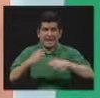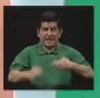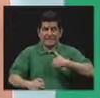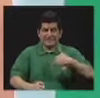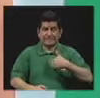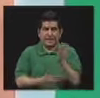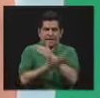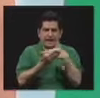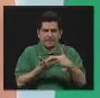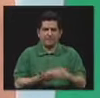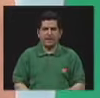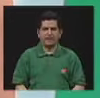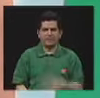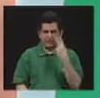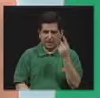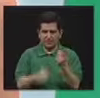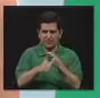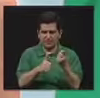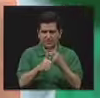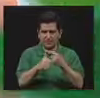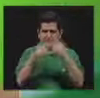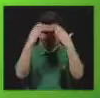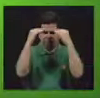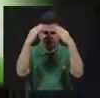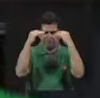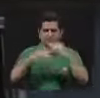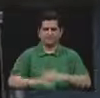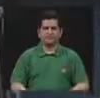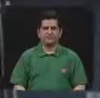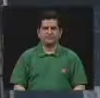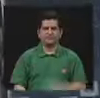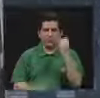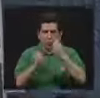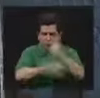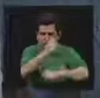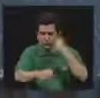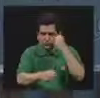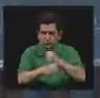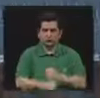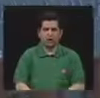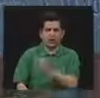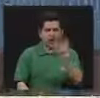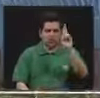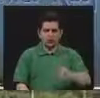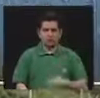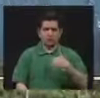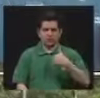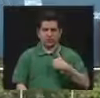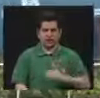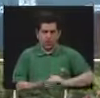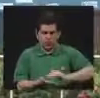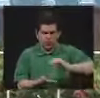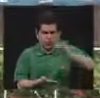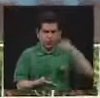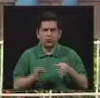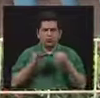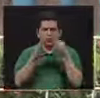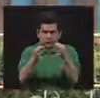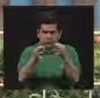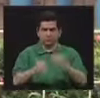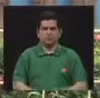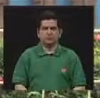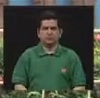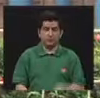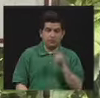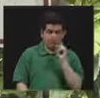viviendo es parte de lo que vamos a ver en esta primera parte del reportaje. En los últimos años, Costa Rica ha experimentado una creciente oferta en el turismo,